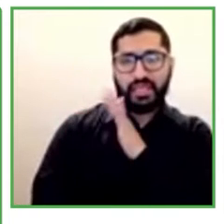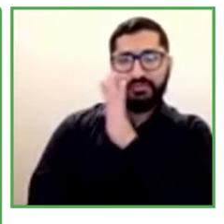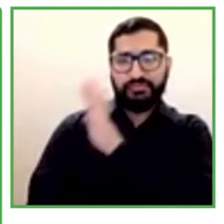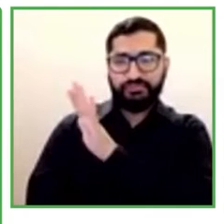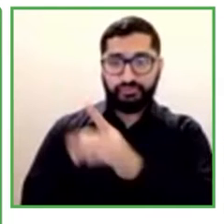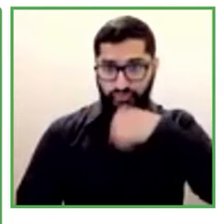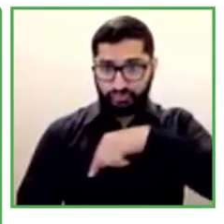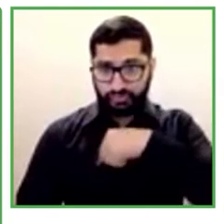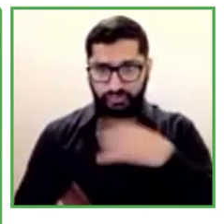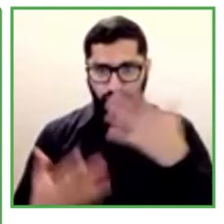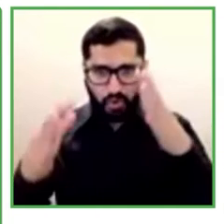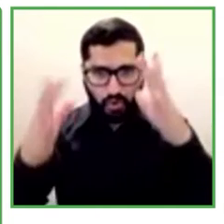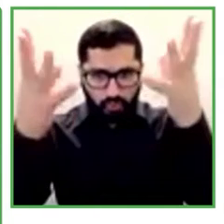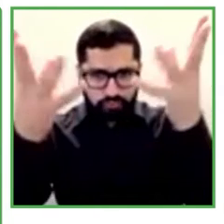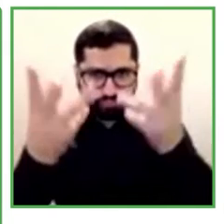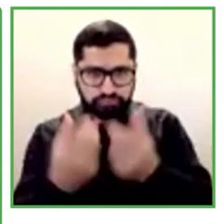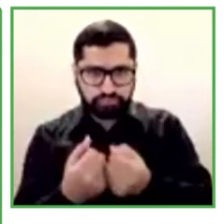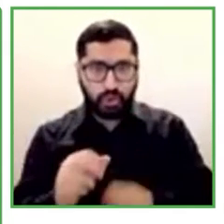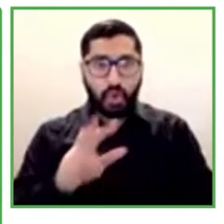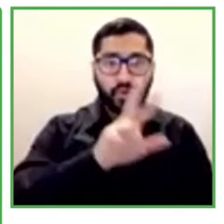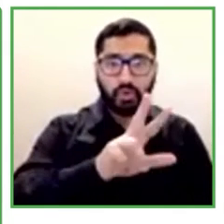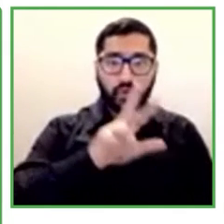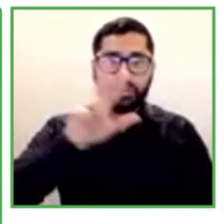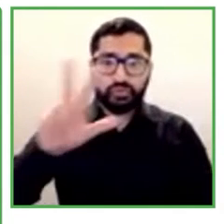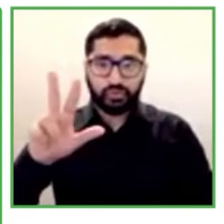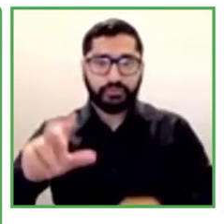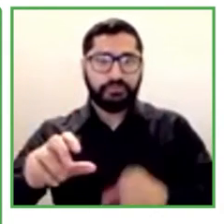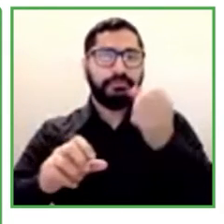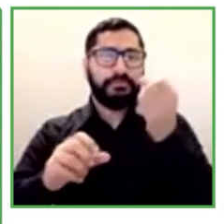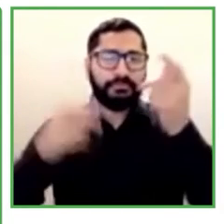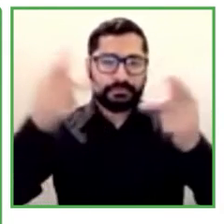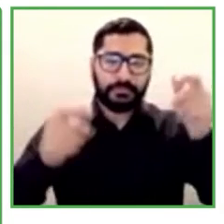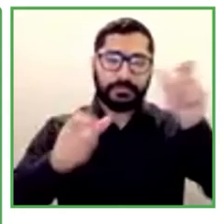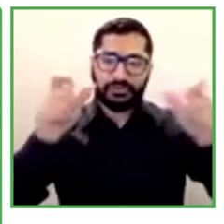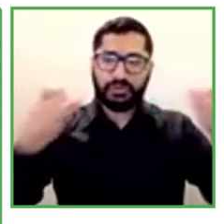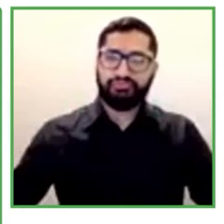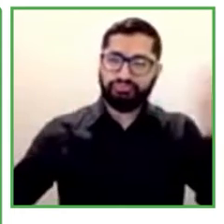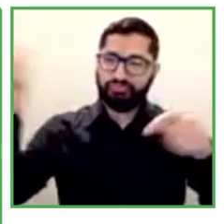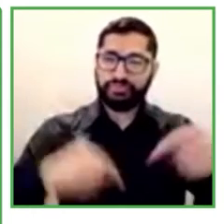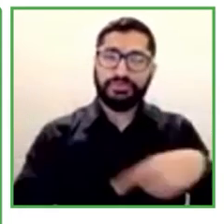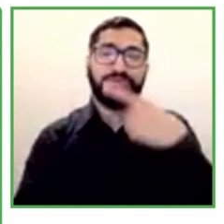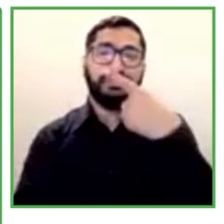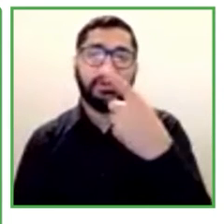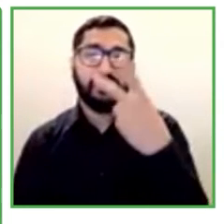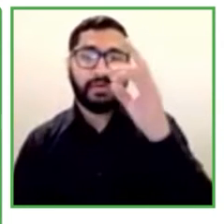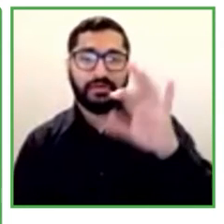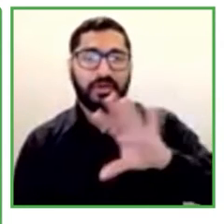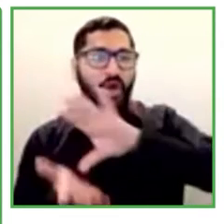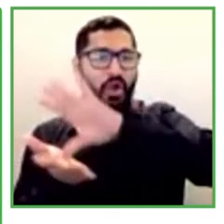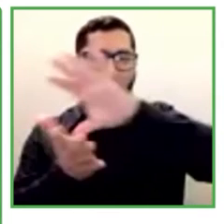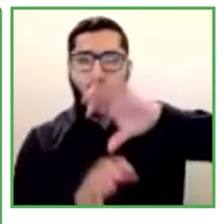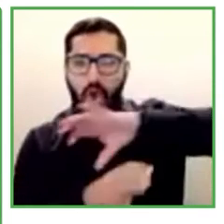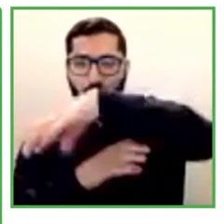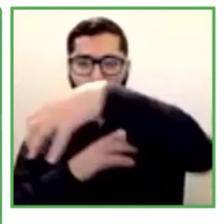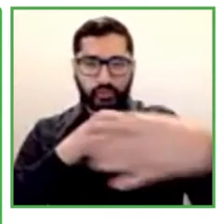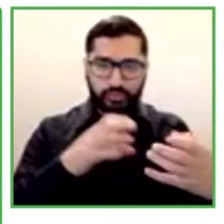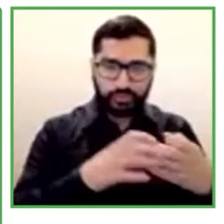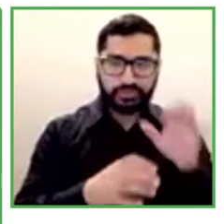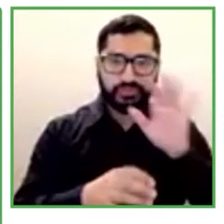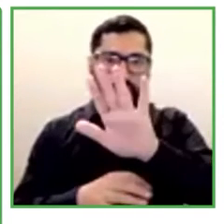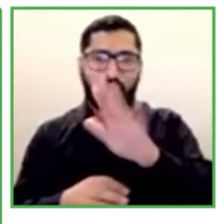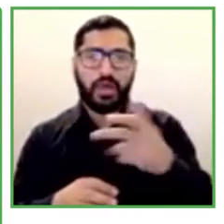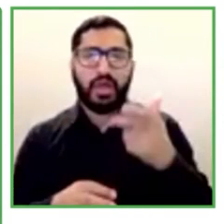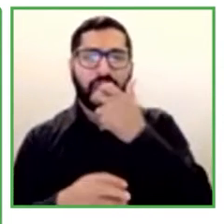global que provienen de 120 países y hablan 100 idiomas distintos. Por lo tanto, la cultura inclusiva es